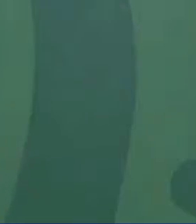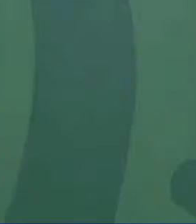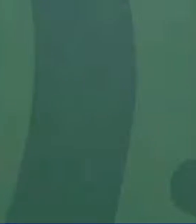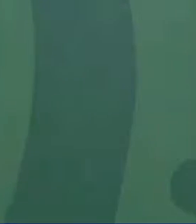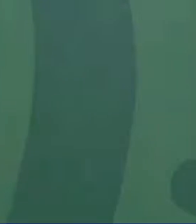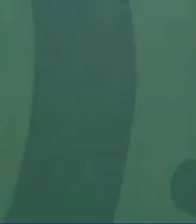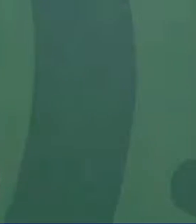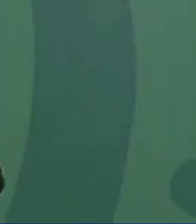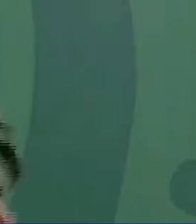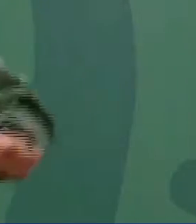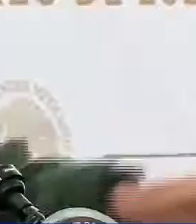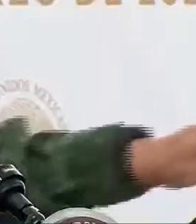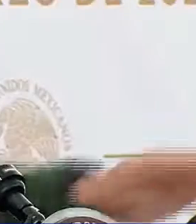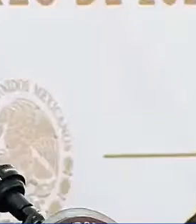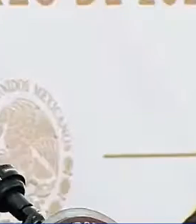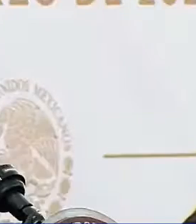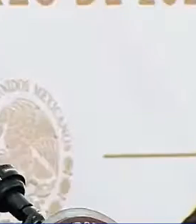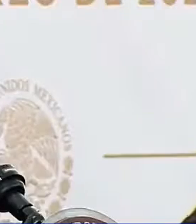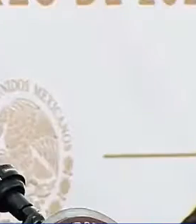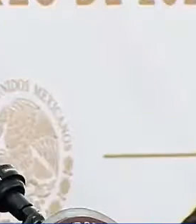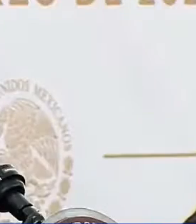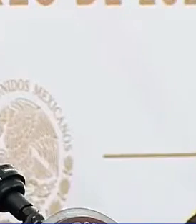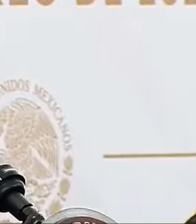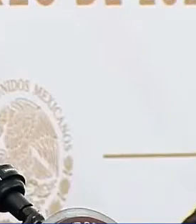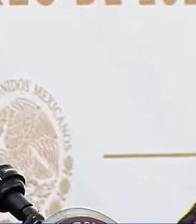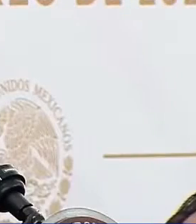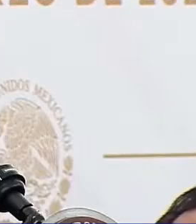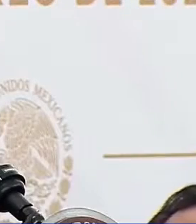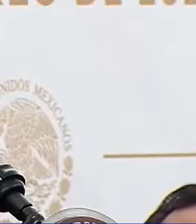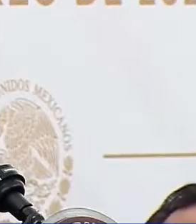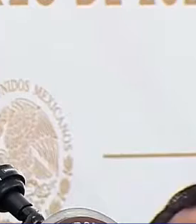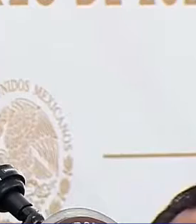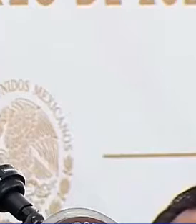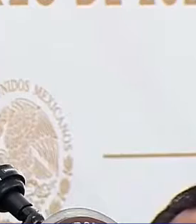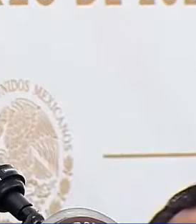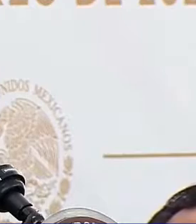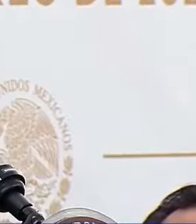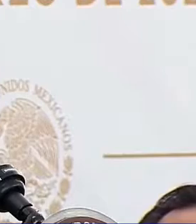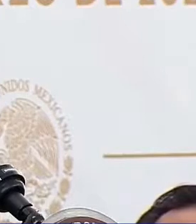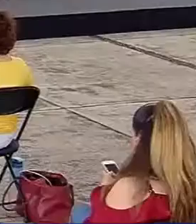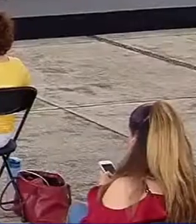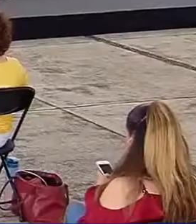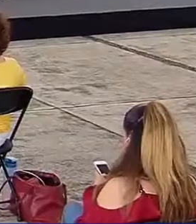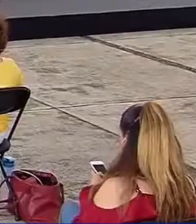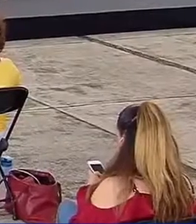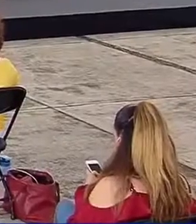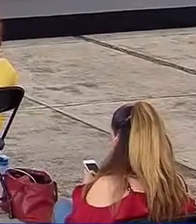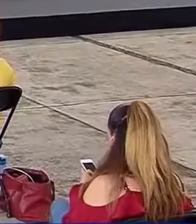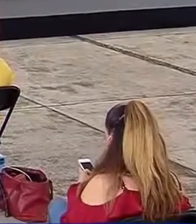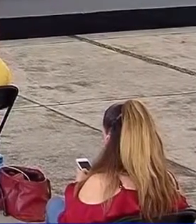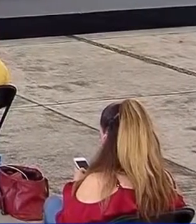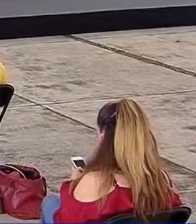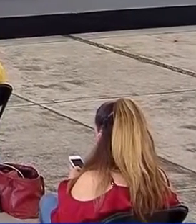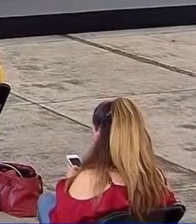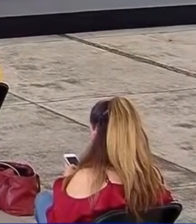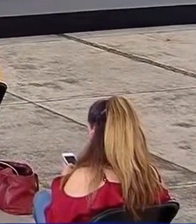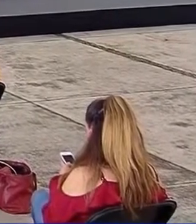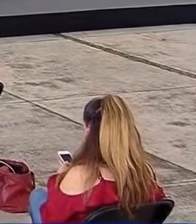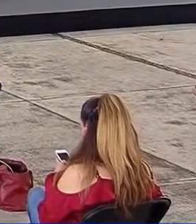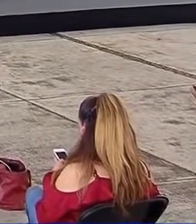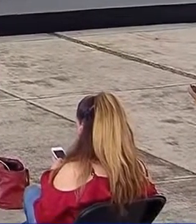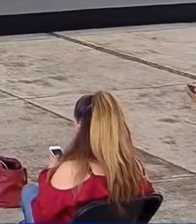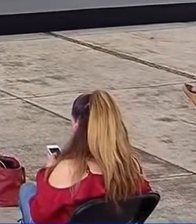que ya están en lo que es la plataforma. No habrá una cisterna que se acerque a un avión para